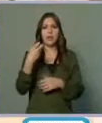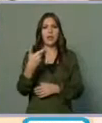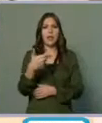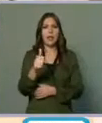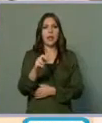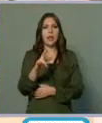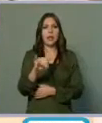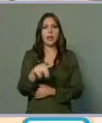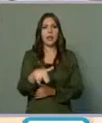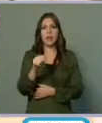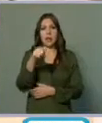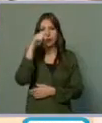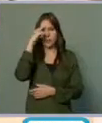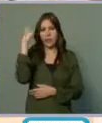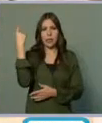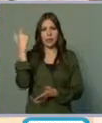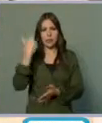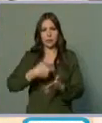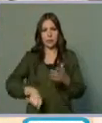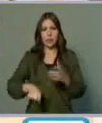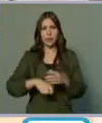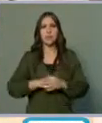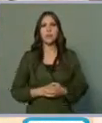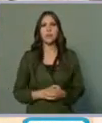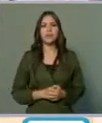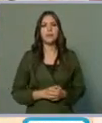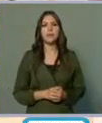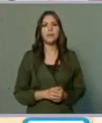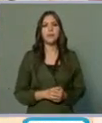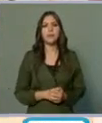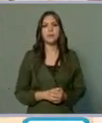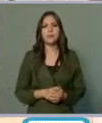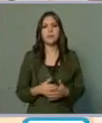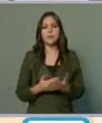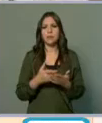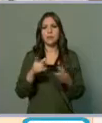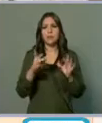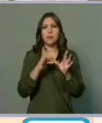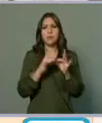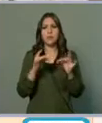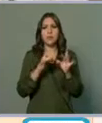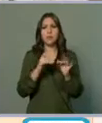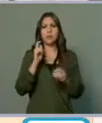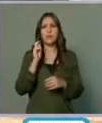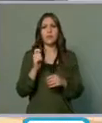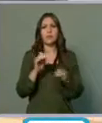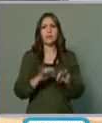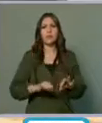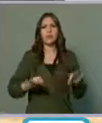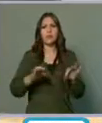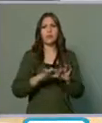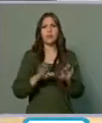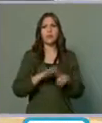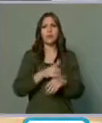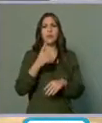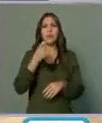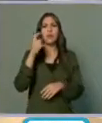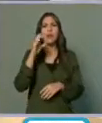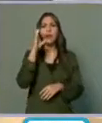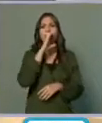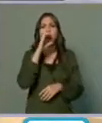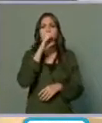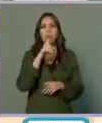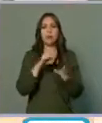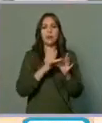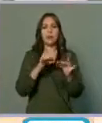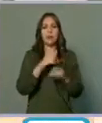harina. Lo puede encontrar muy fácilmente. Perfecto. Algo que platicábamos fuera del aire, Miroslava, es muy importante la temperatura. Cuéntanos al